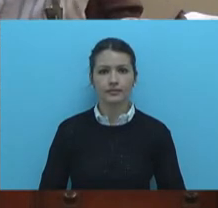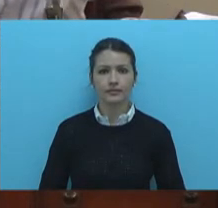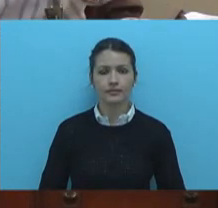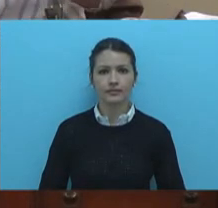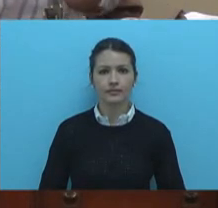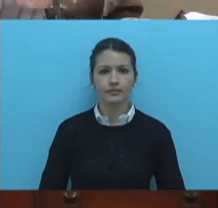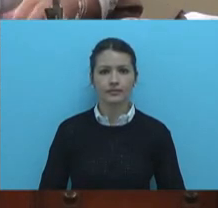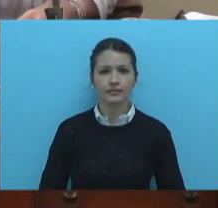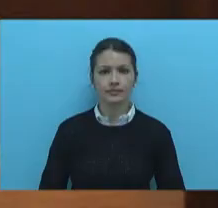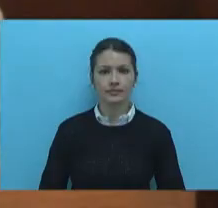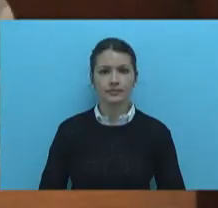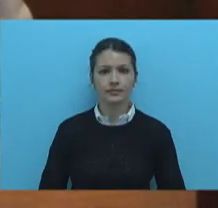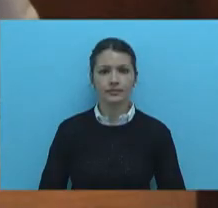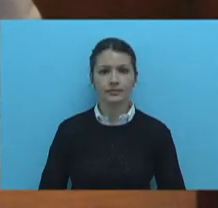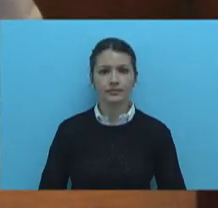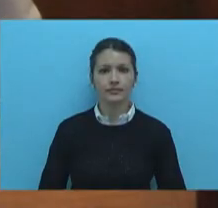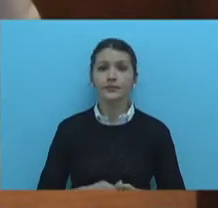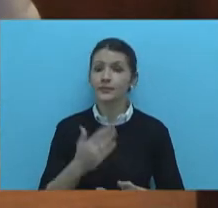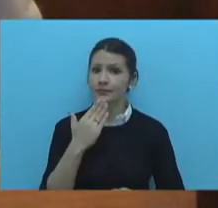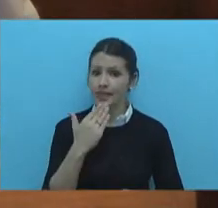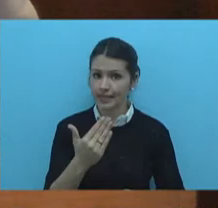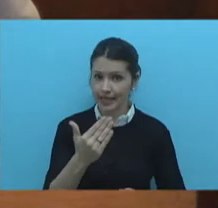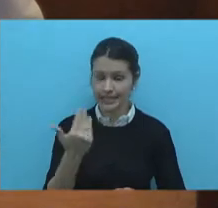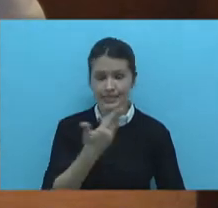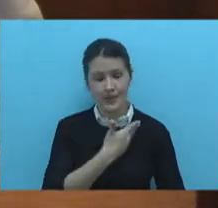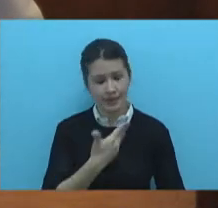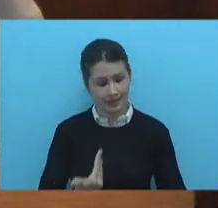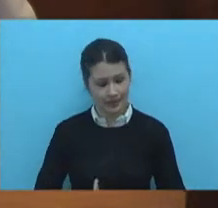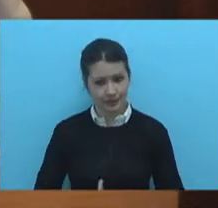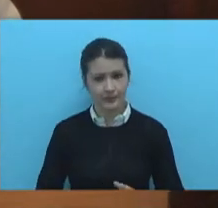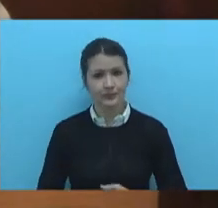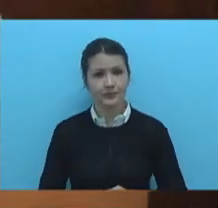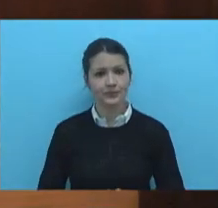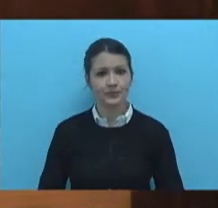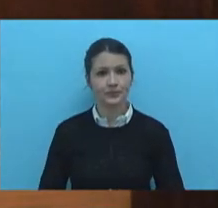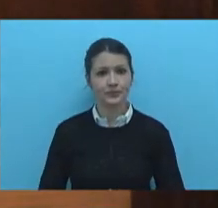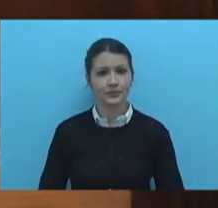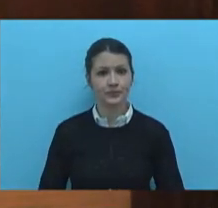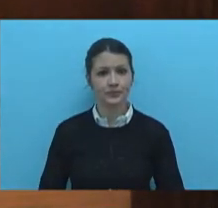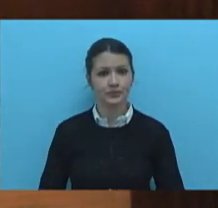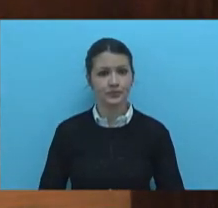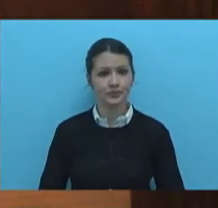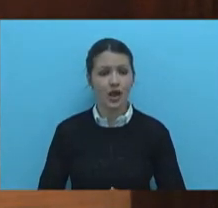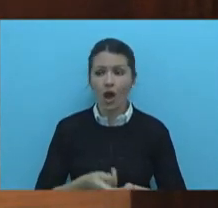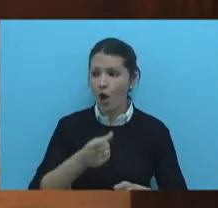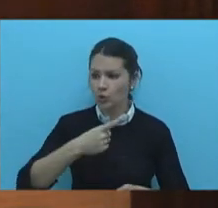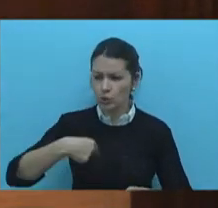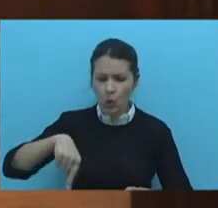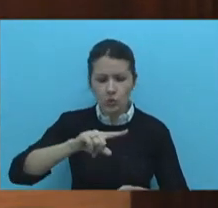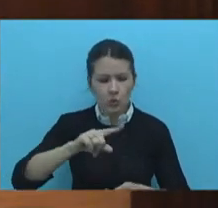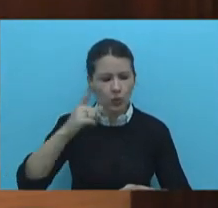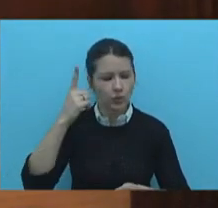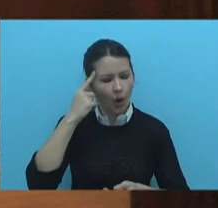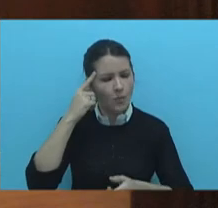Hola. Bueno, muchas gracias, señor presidente. Nosotros creemos, como ciudadanos de la